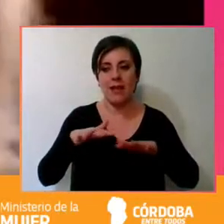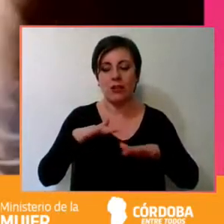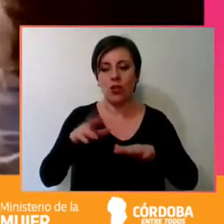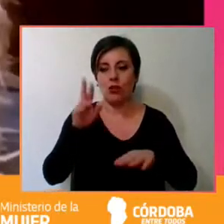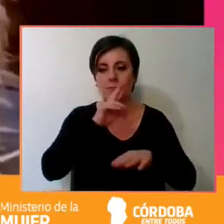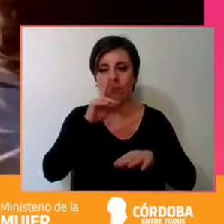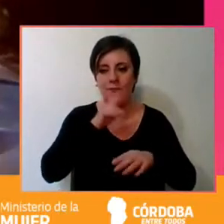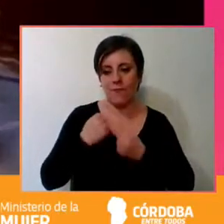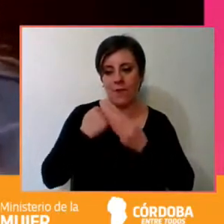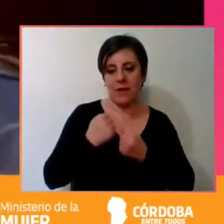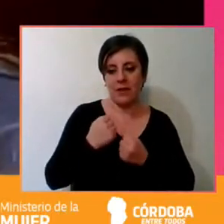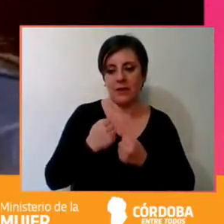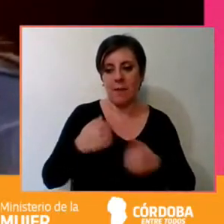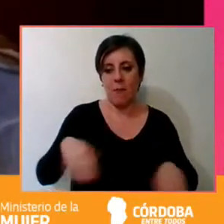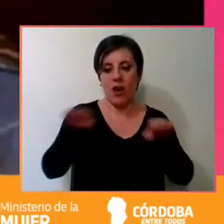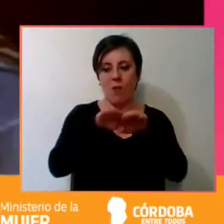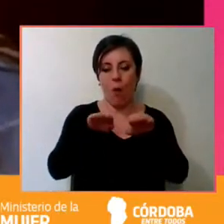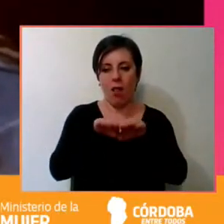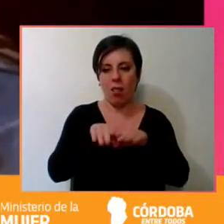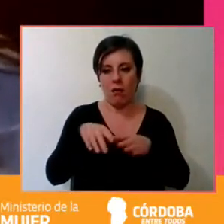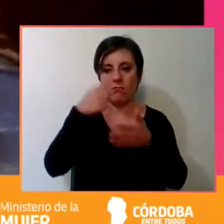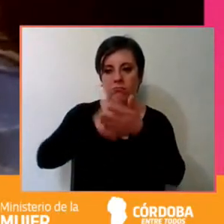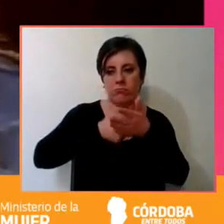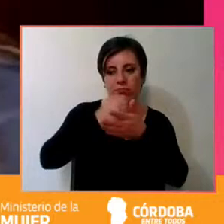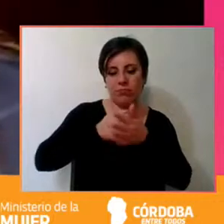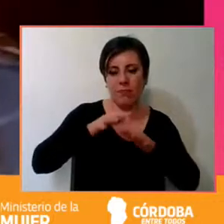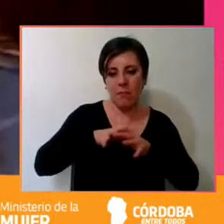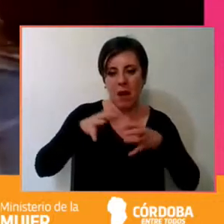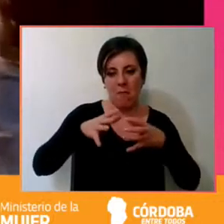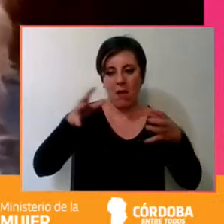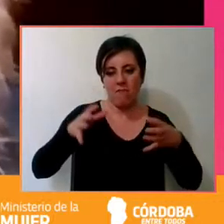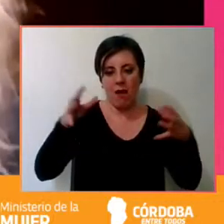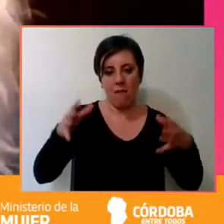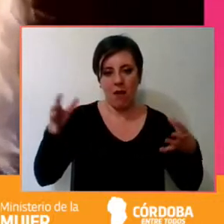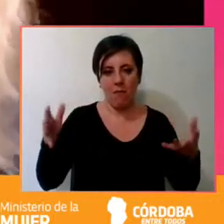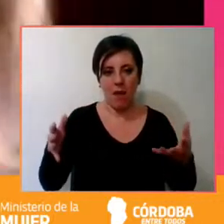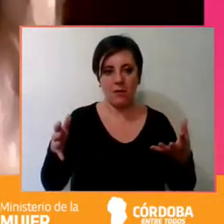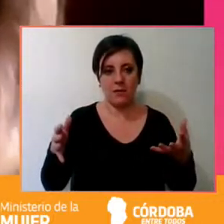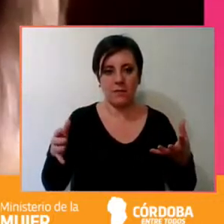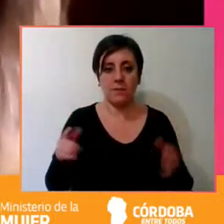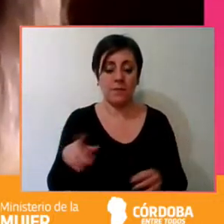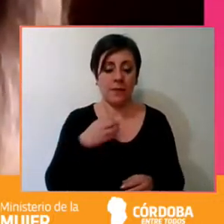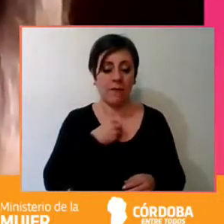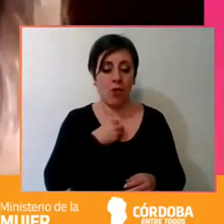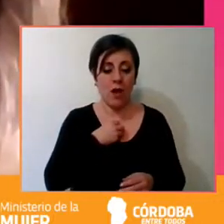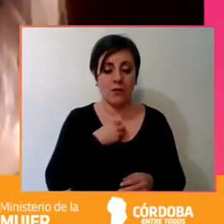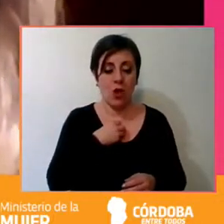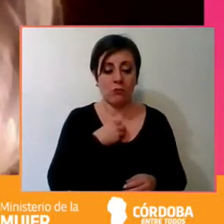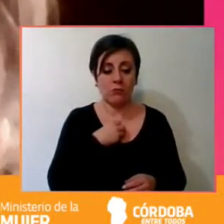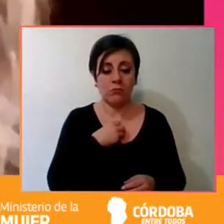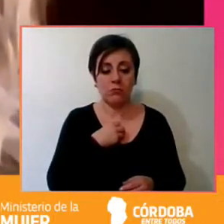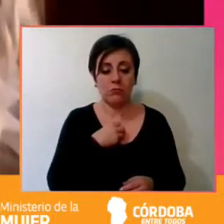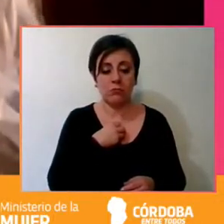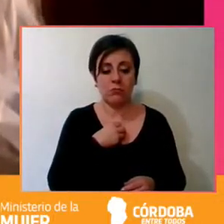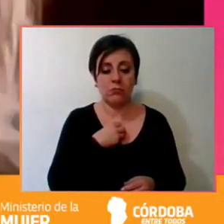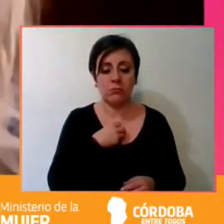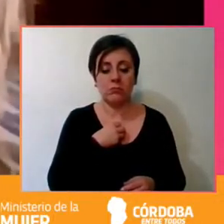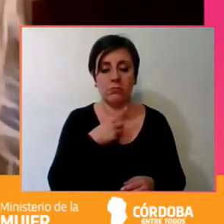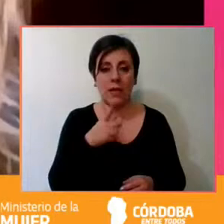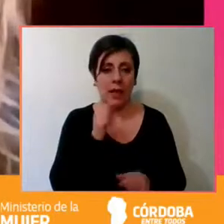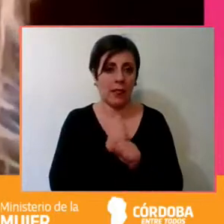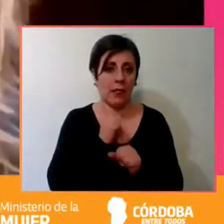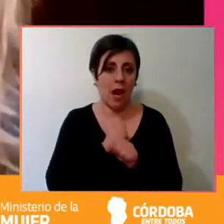igualdad, siga avanzando en nuestra región. Y la vocación de este